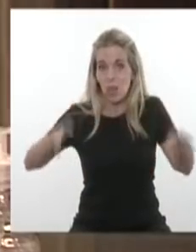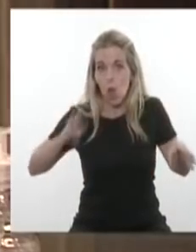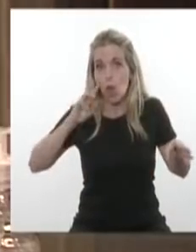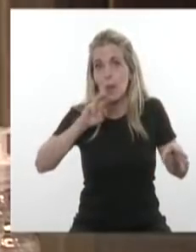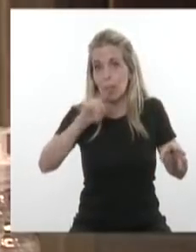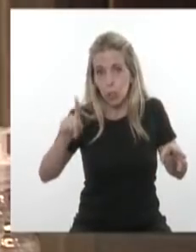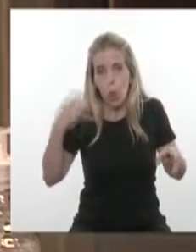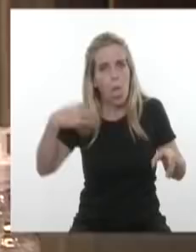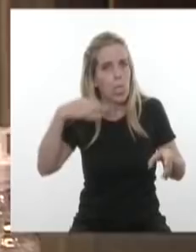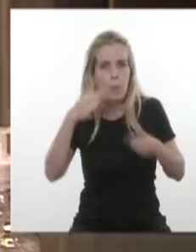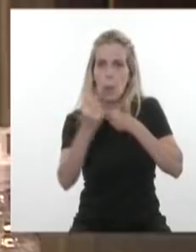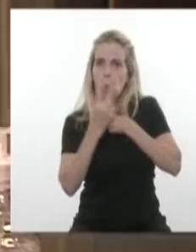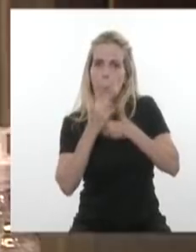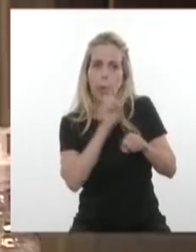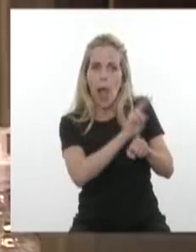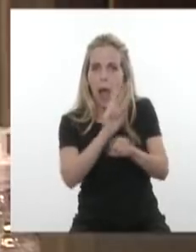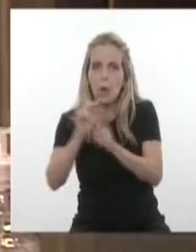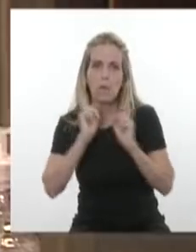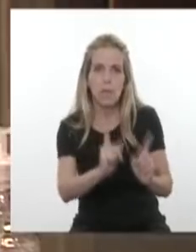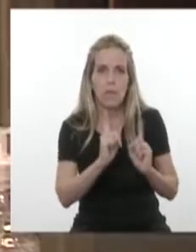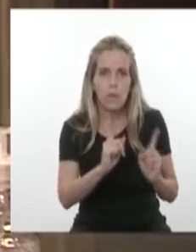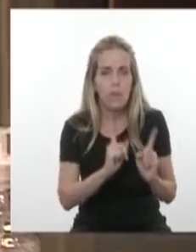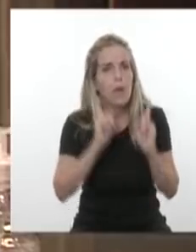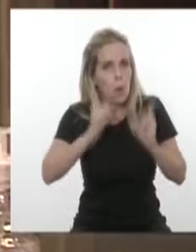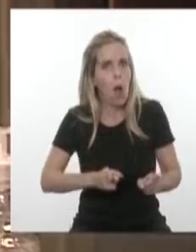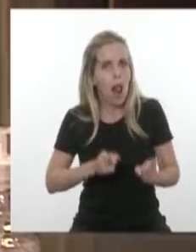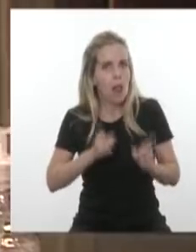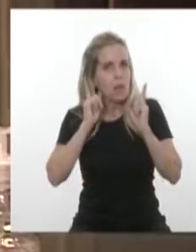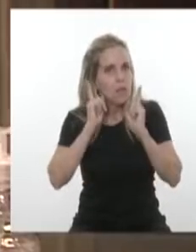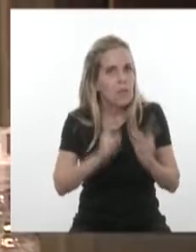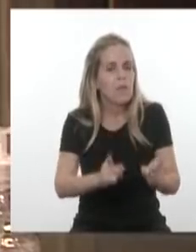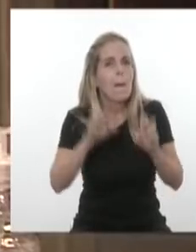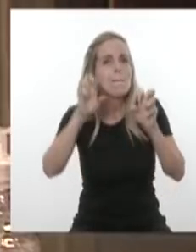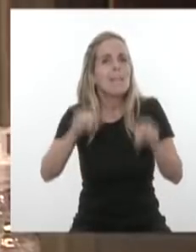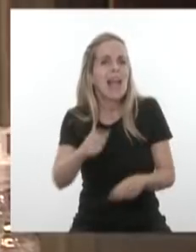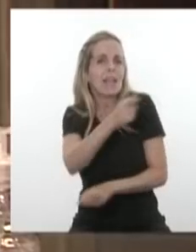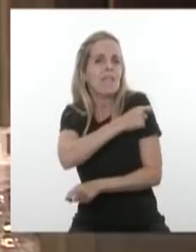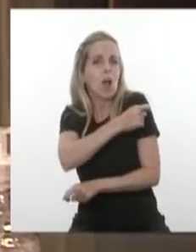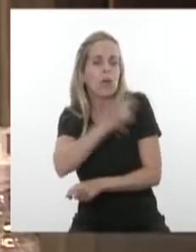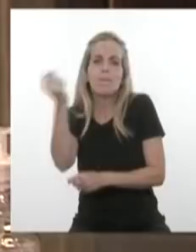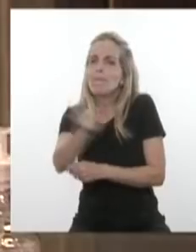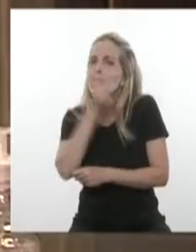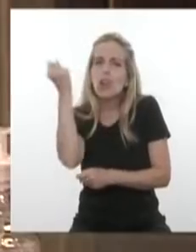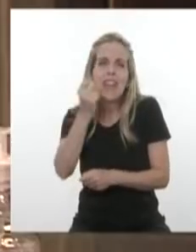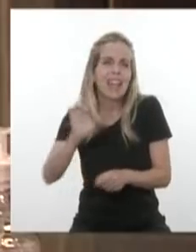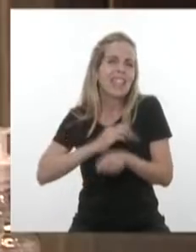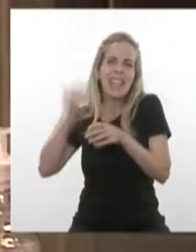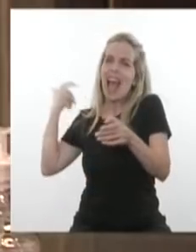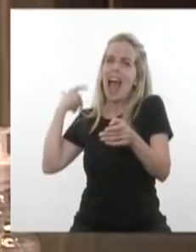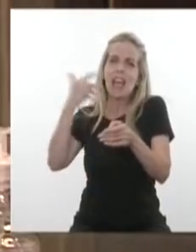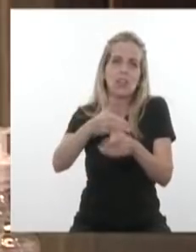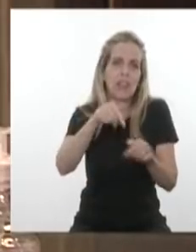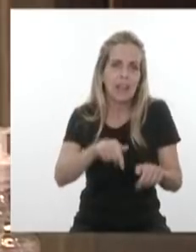mientras hablan avanza el plan de vacunación más importante que en nuestra historia recuerda por eso